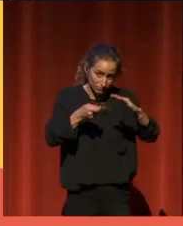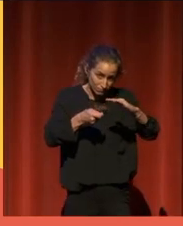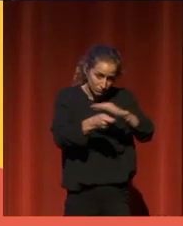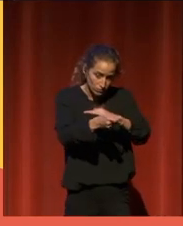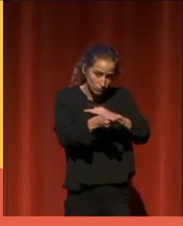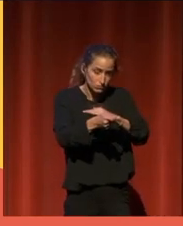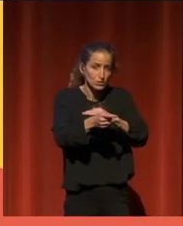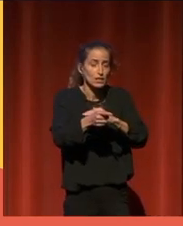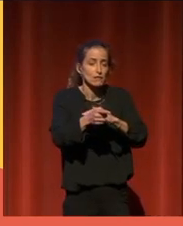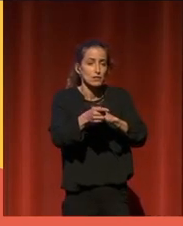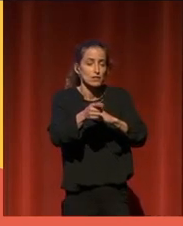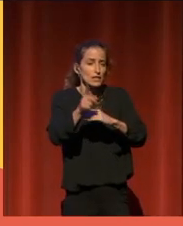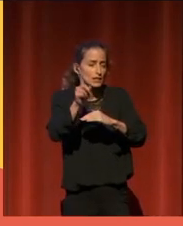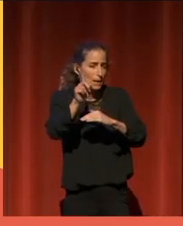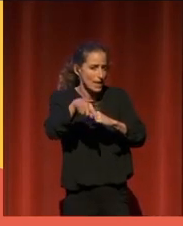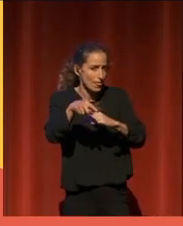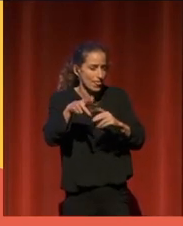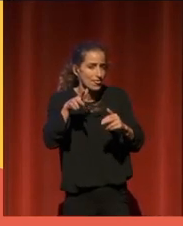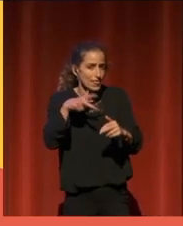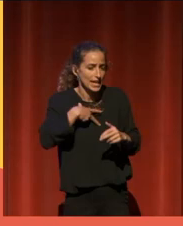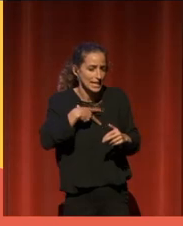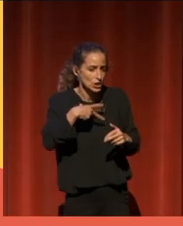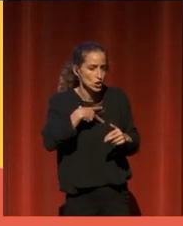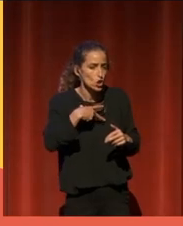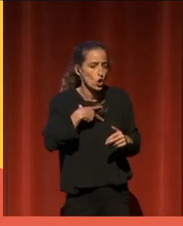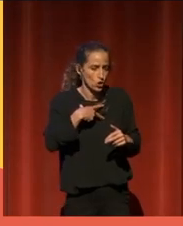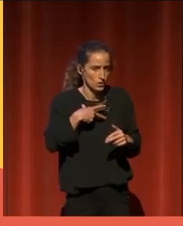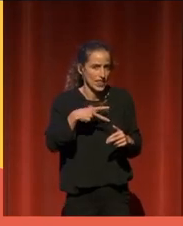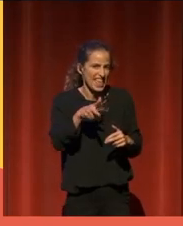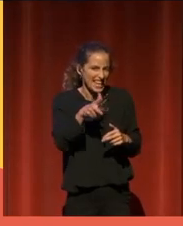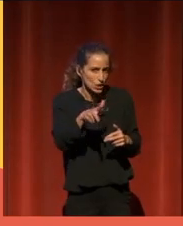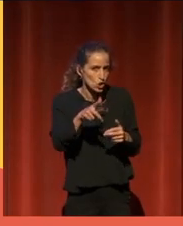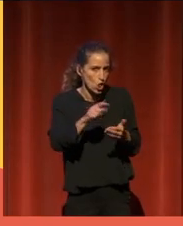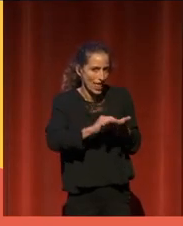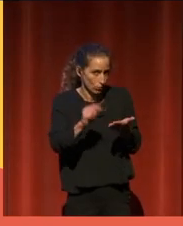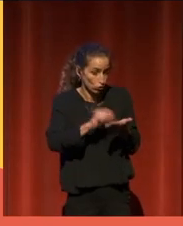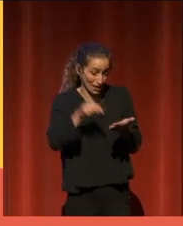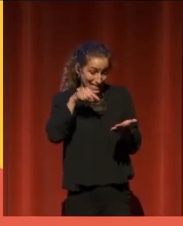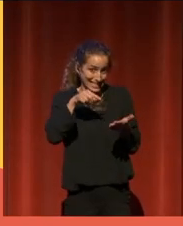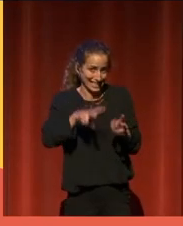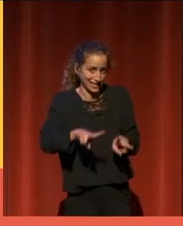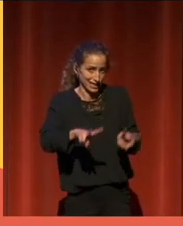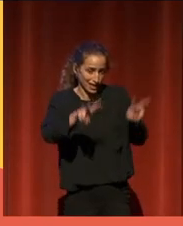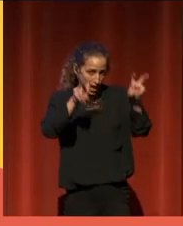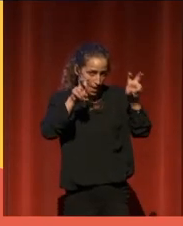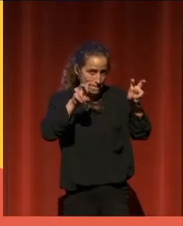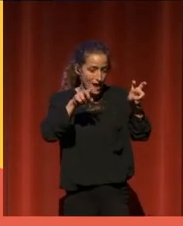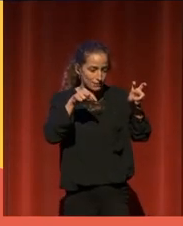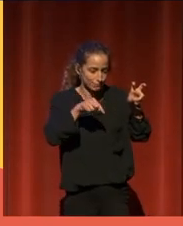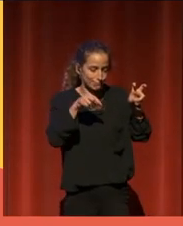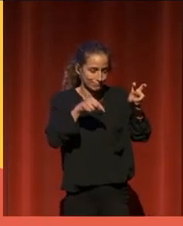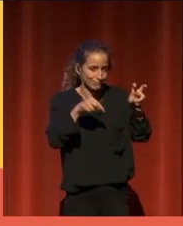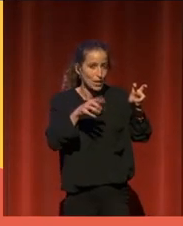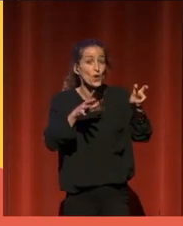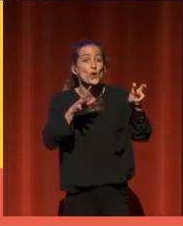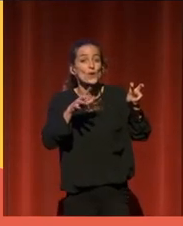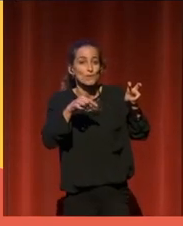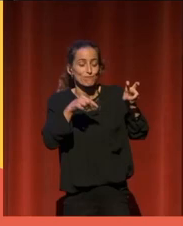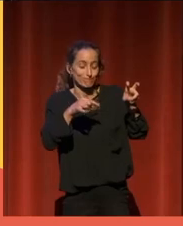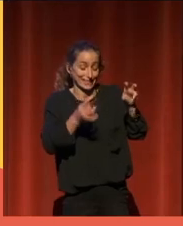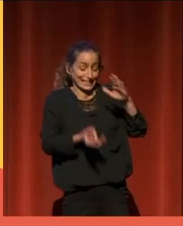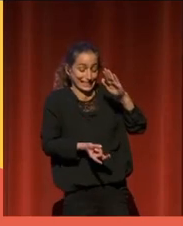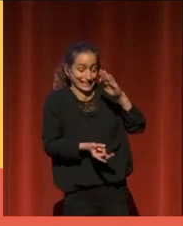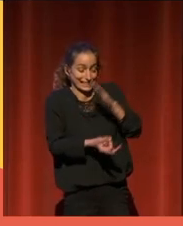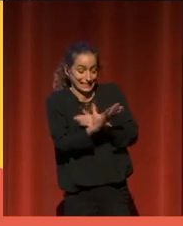autor el derecho de autor es el tema lo que motivó originalmente la creación de